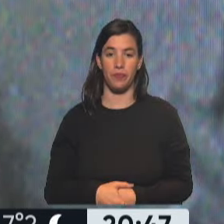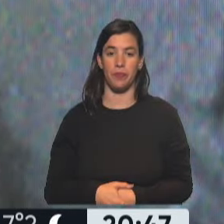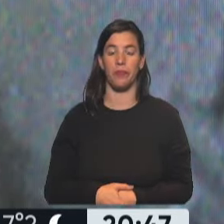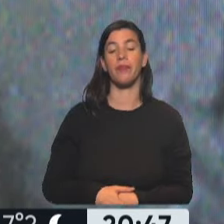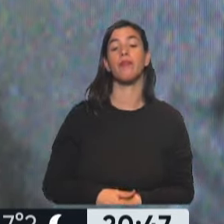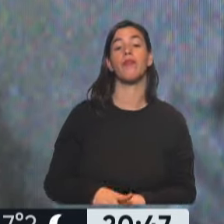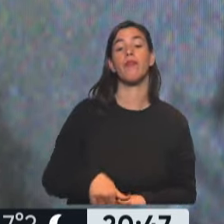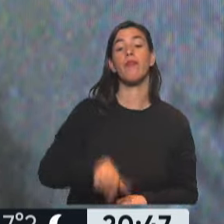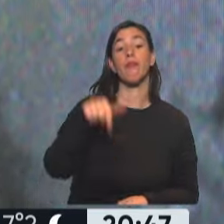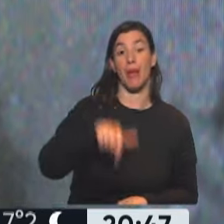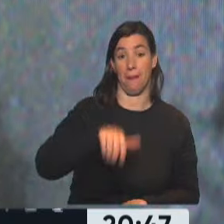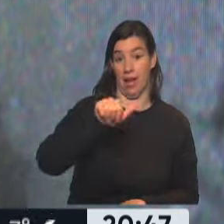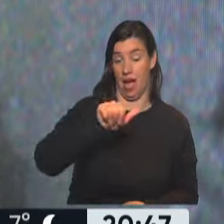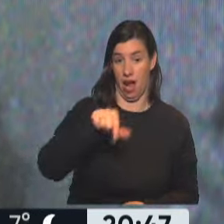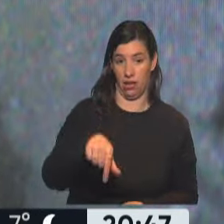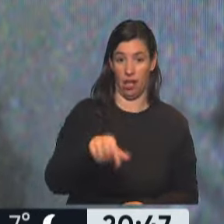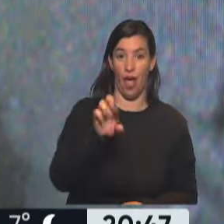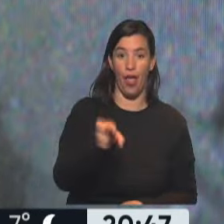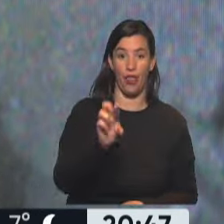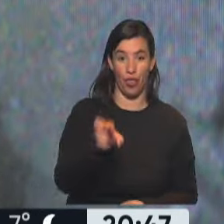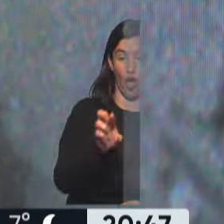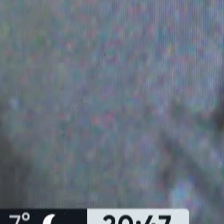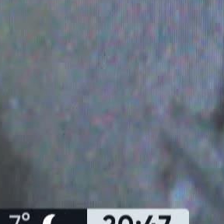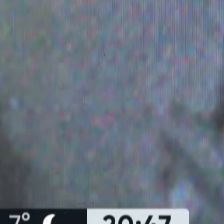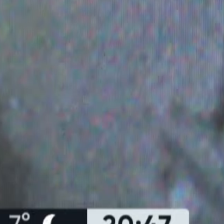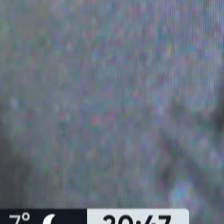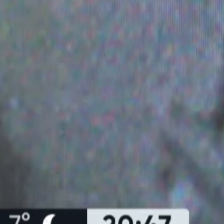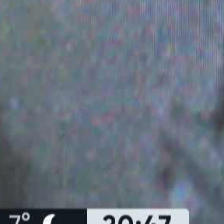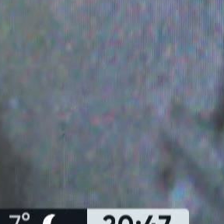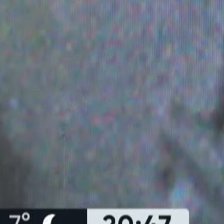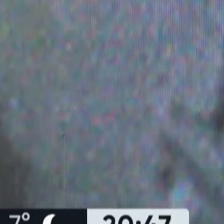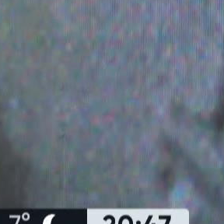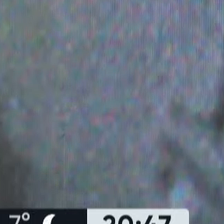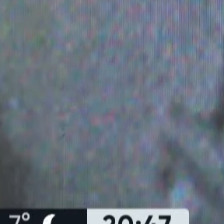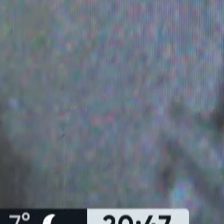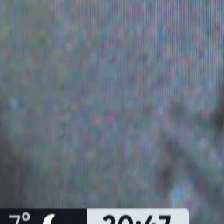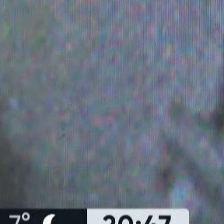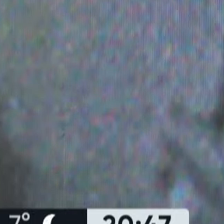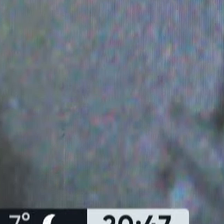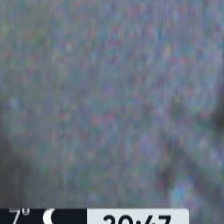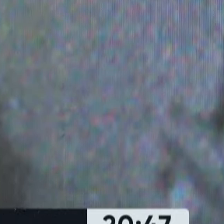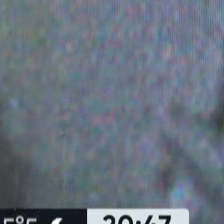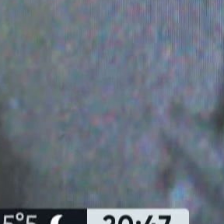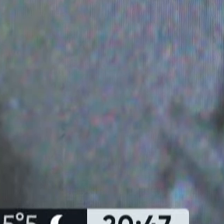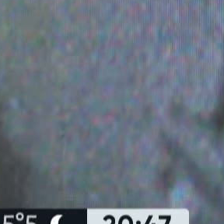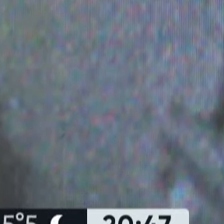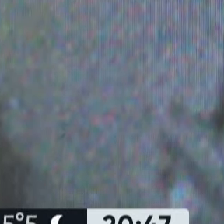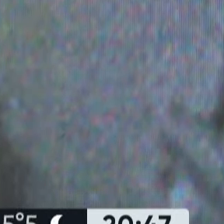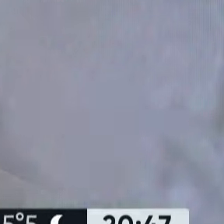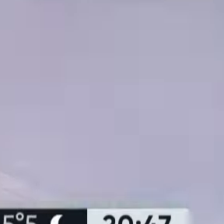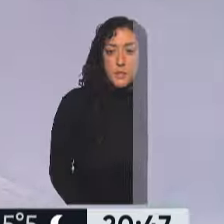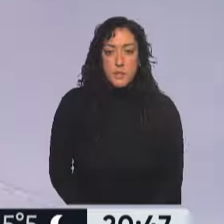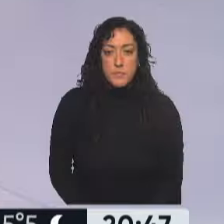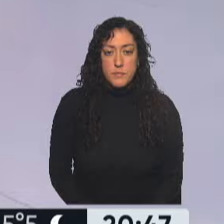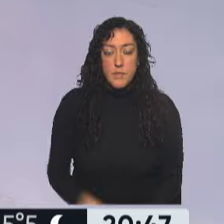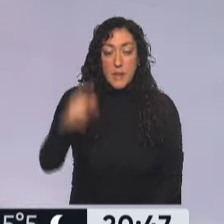la jornada de este martes, el dólar informal, el dólar blue, volvió a caer, lo hizo 10 pesos y cerró así